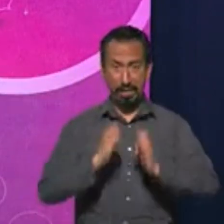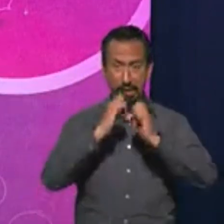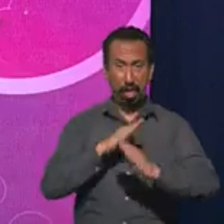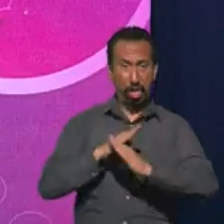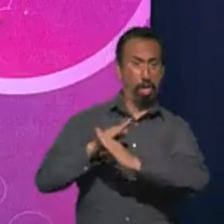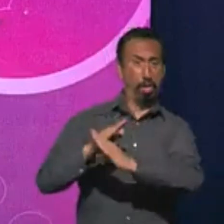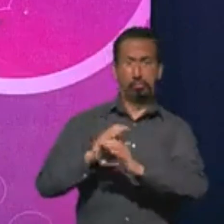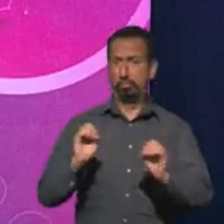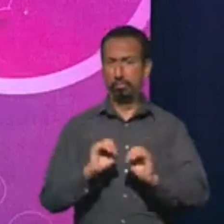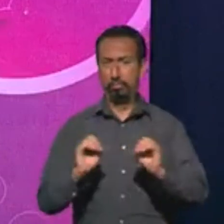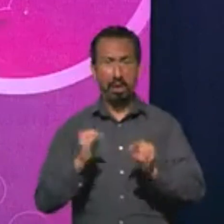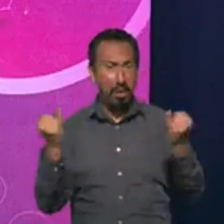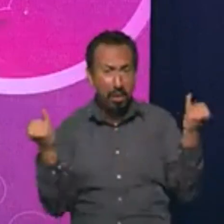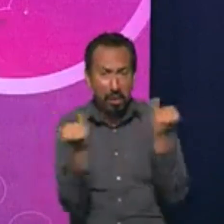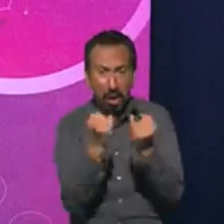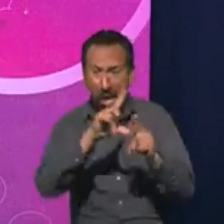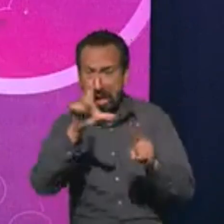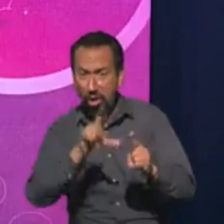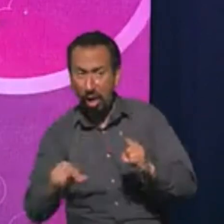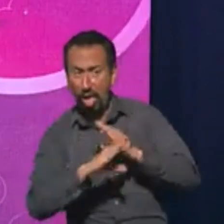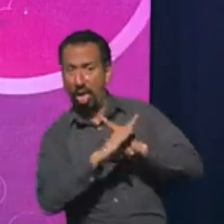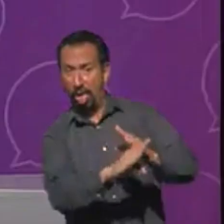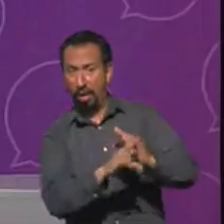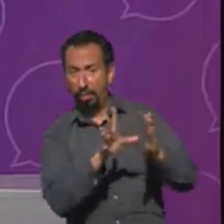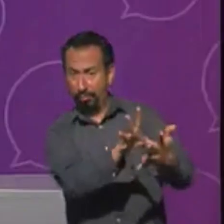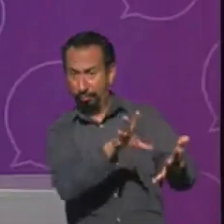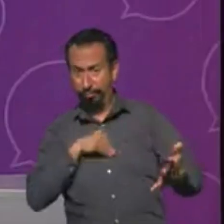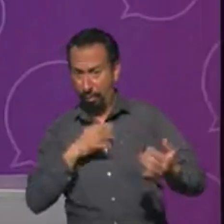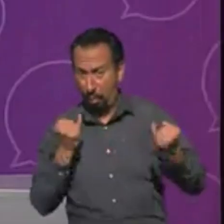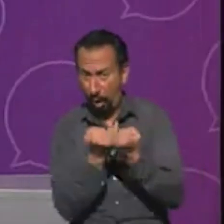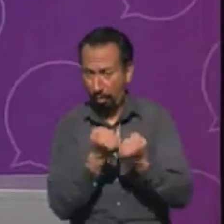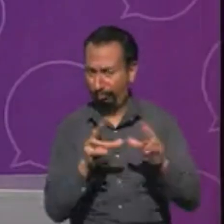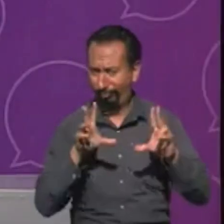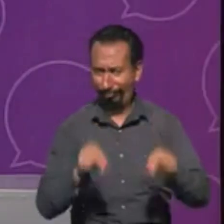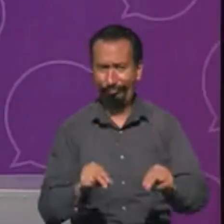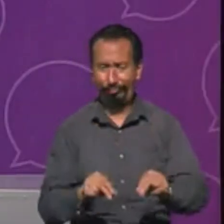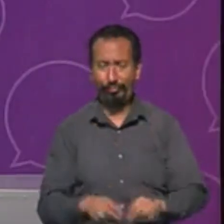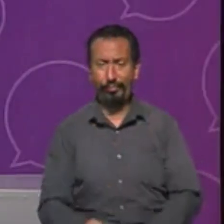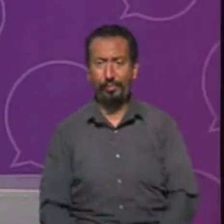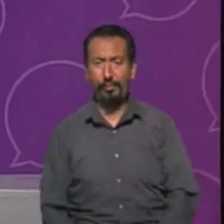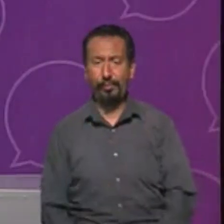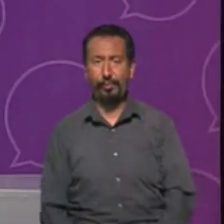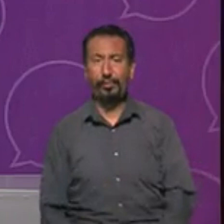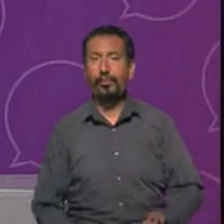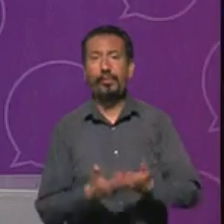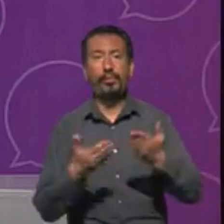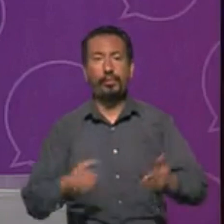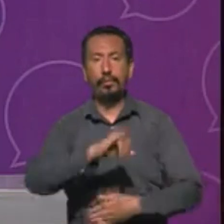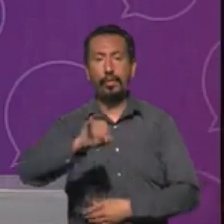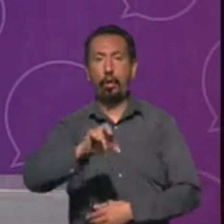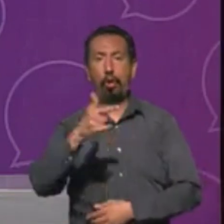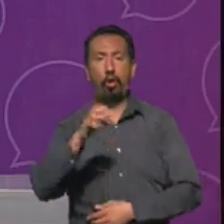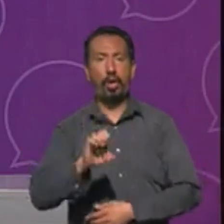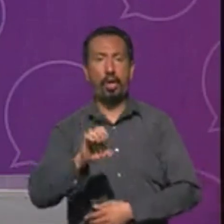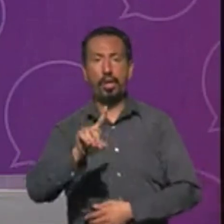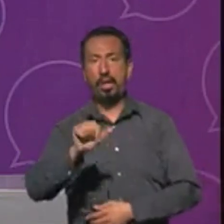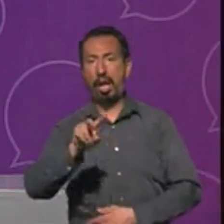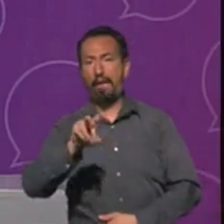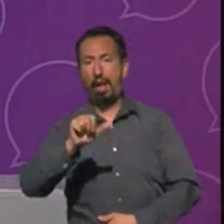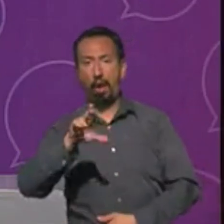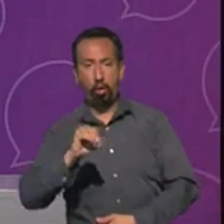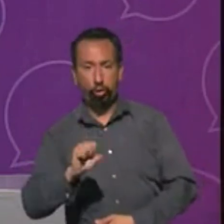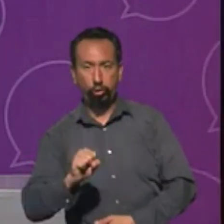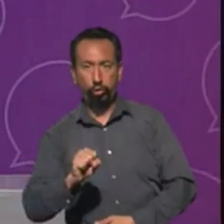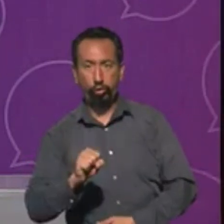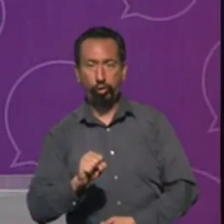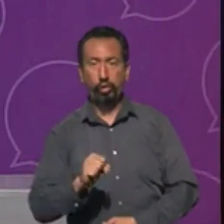las puertas de palacio Muchas gracias Gracias candidato vamos ahora con Jorge Alberto Acuña Dávalos de el